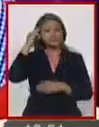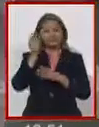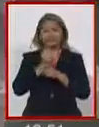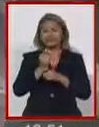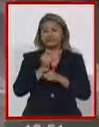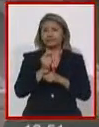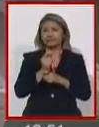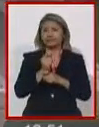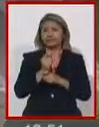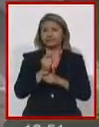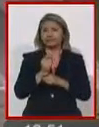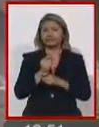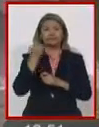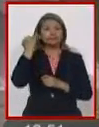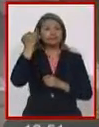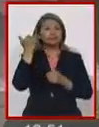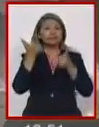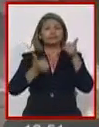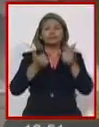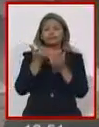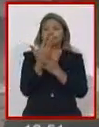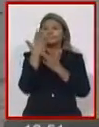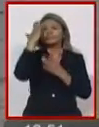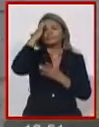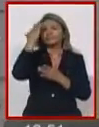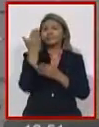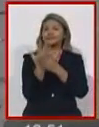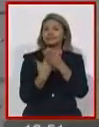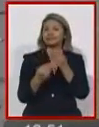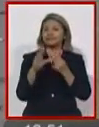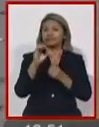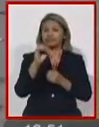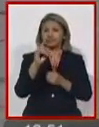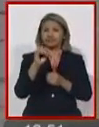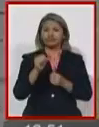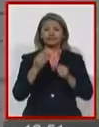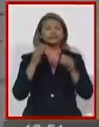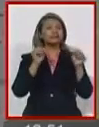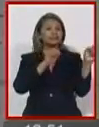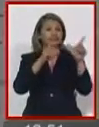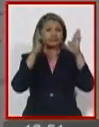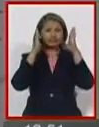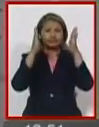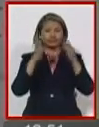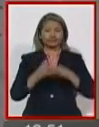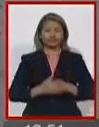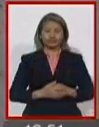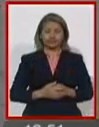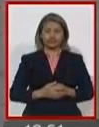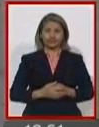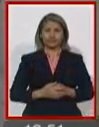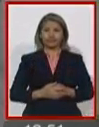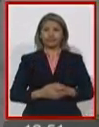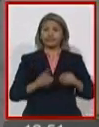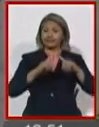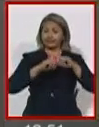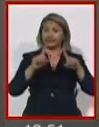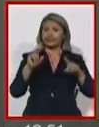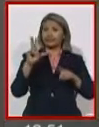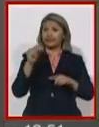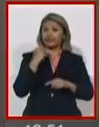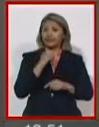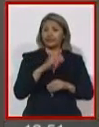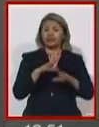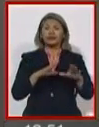técnicamente para sustentar la abrogatoria del Código Penal. Estamos dispuestos a escucharlo y a debatir, ¿no es cierto? Pero que no